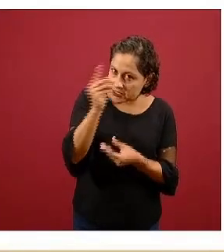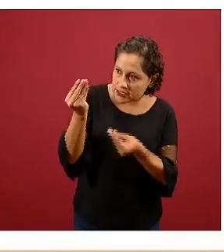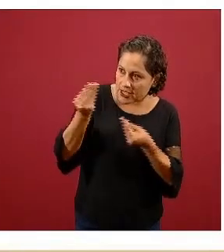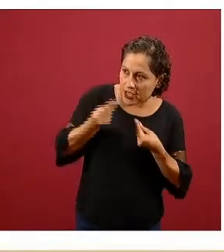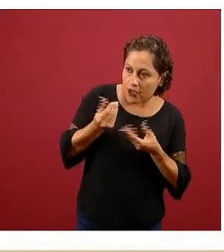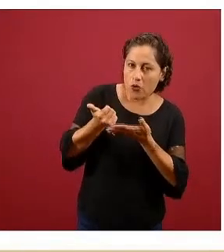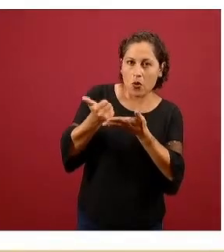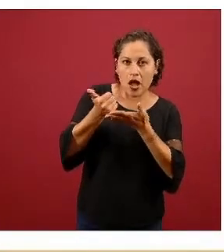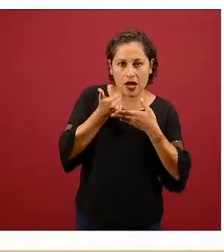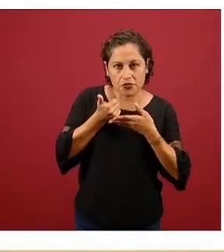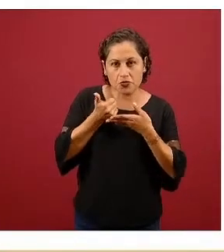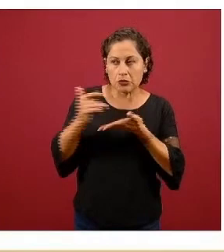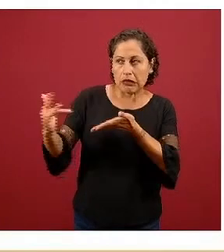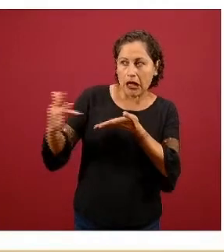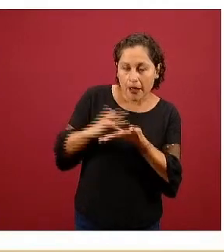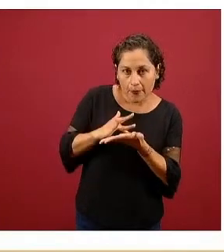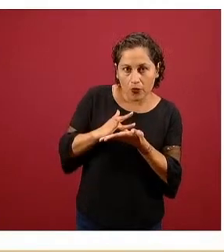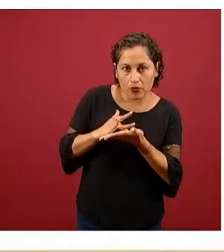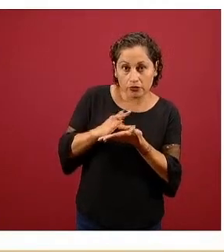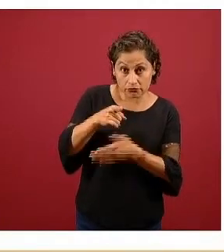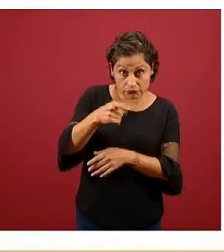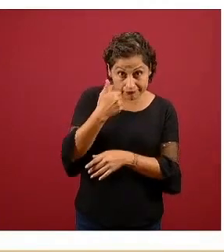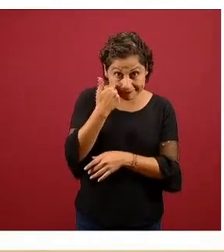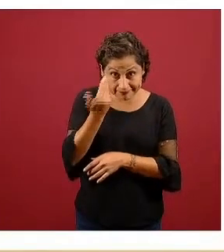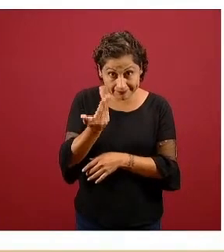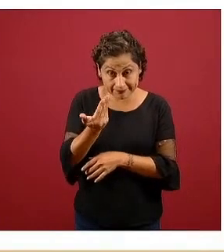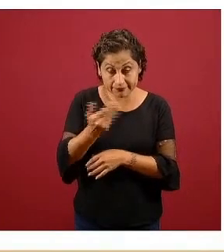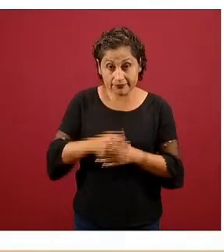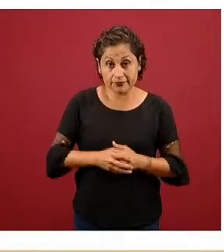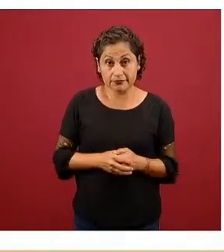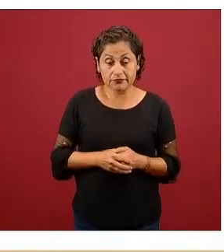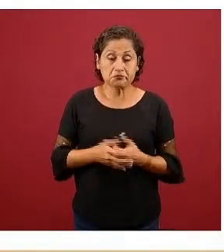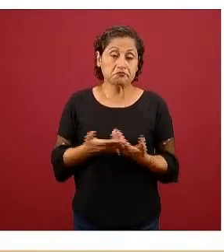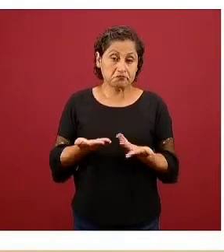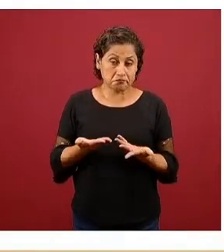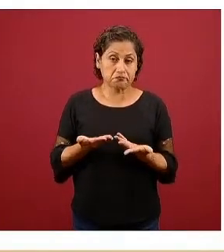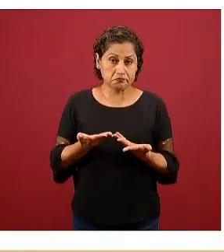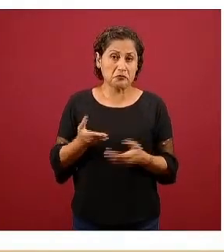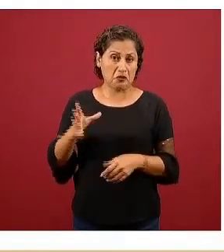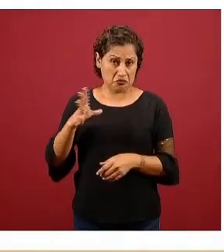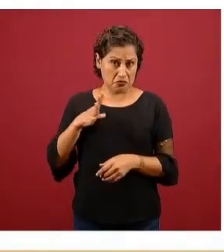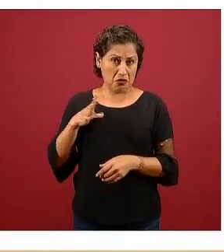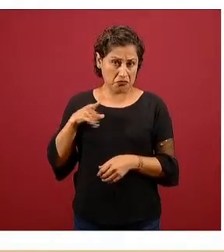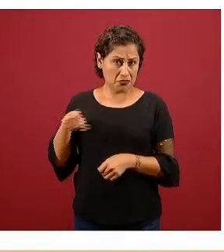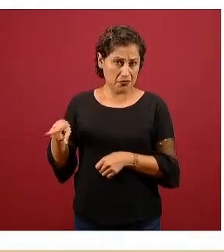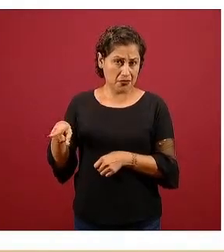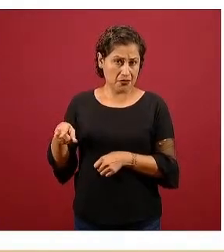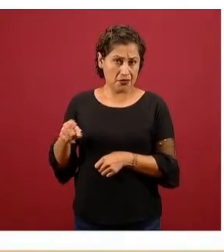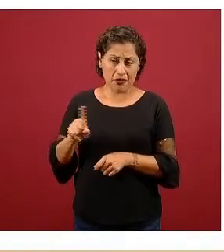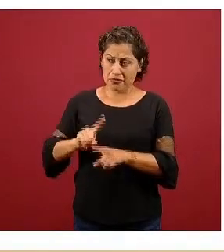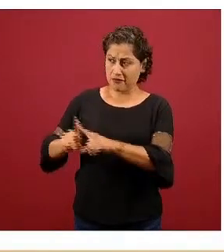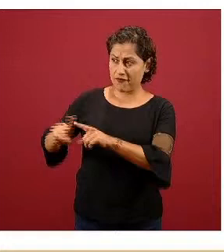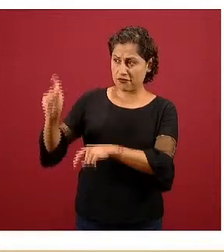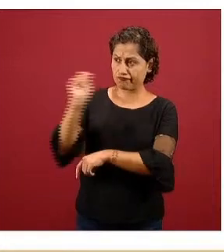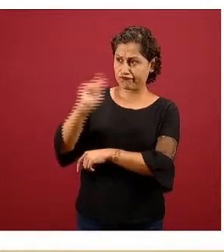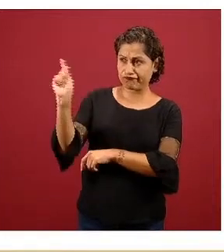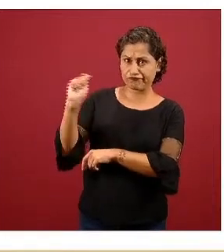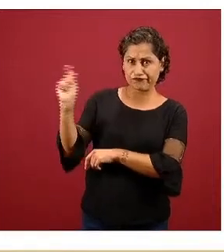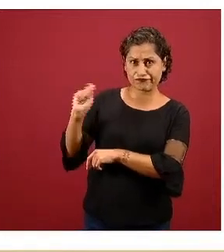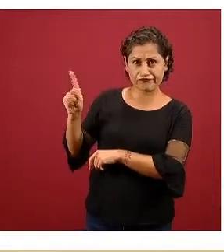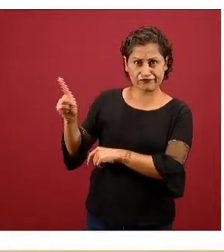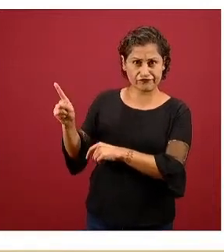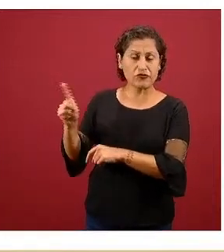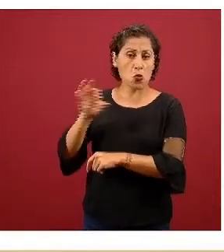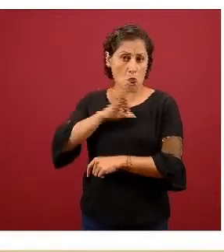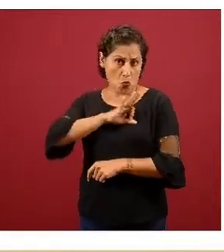apoyo, pues que tenemos redes de profesionales como Contacto